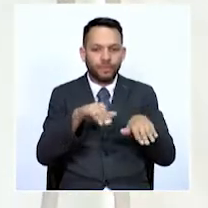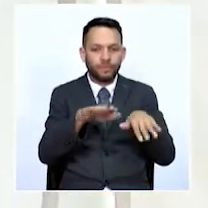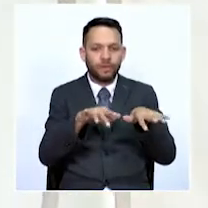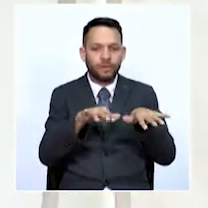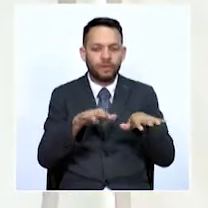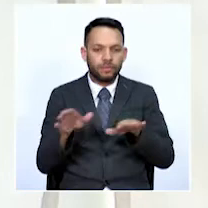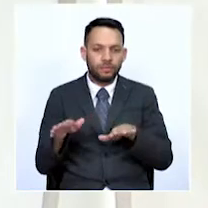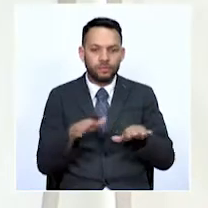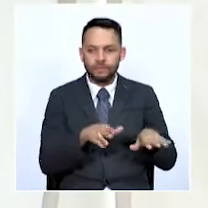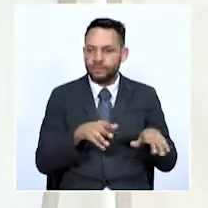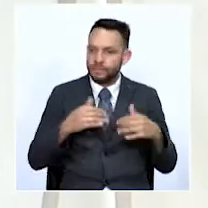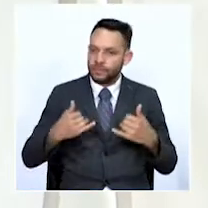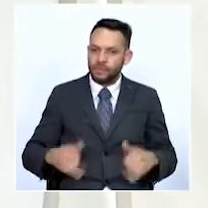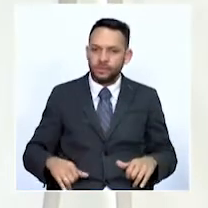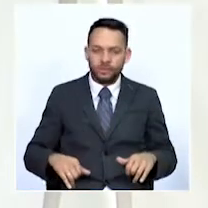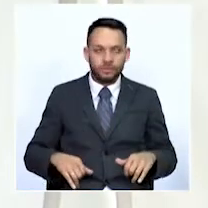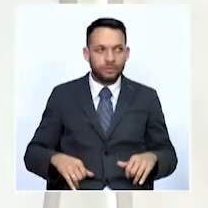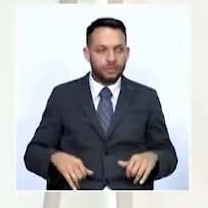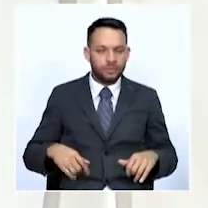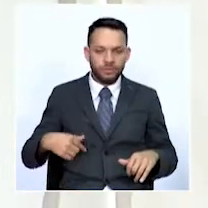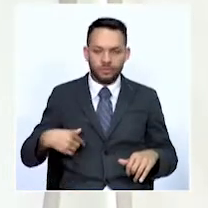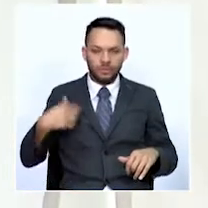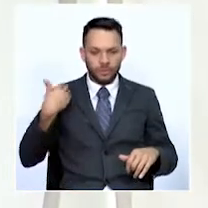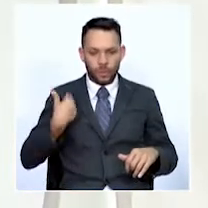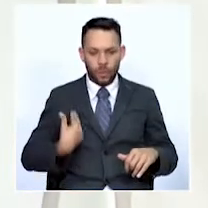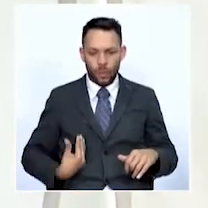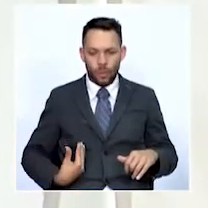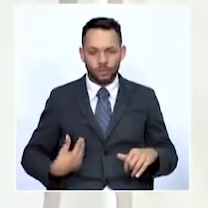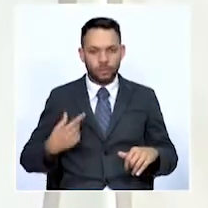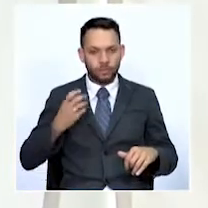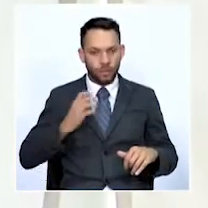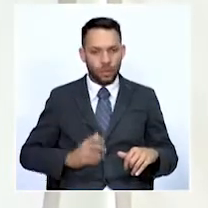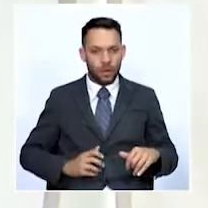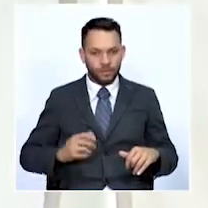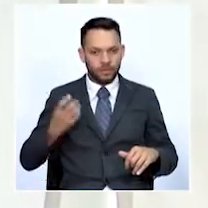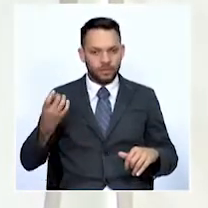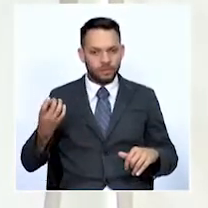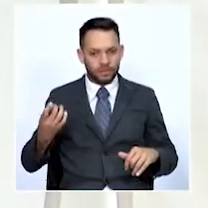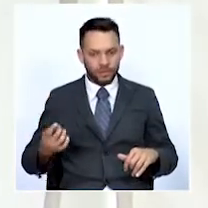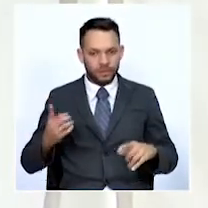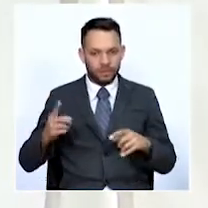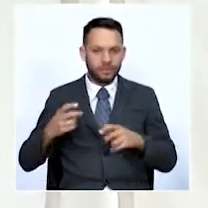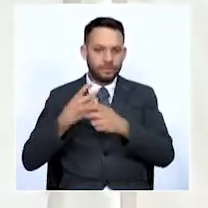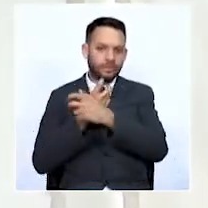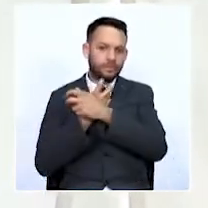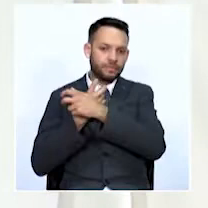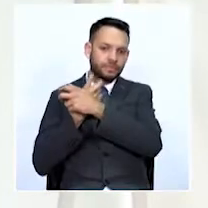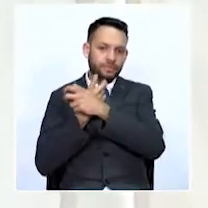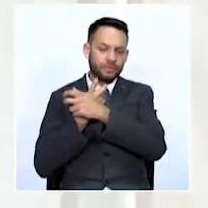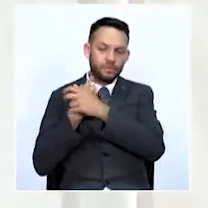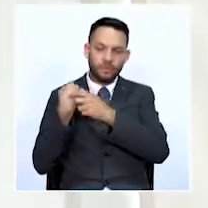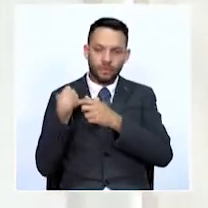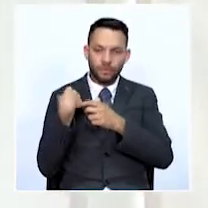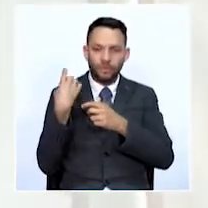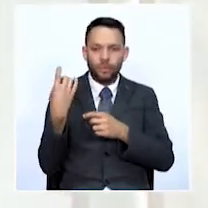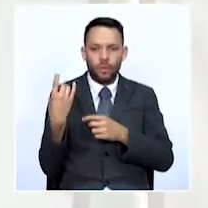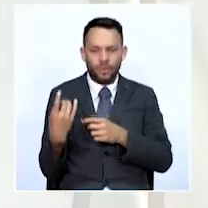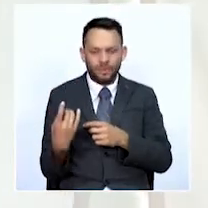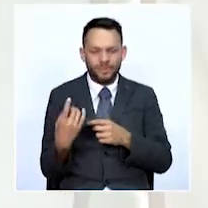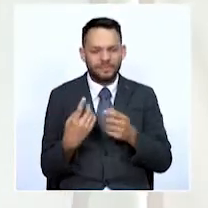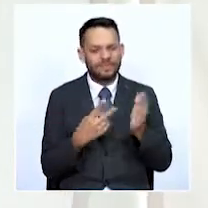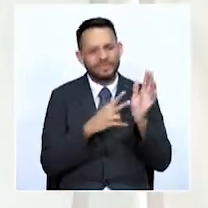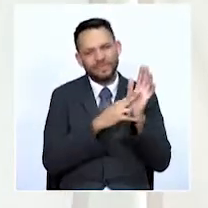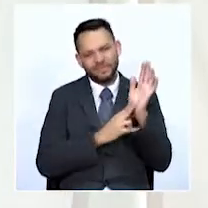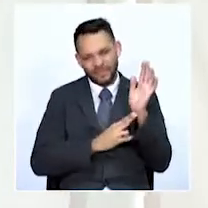un dolor en región inguinal izquierda y también en hombro, en cual se le diagnostica que tiene una